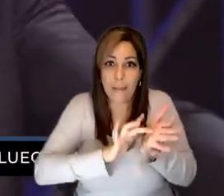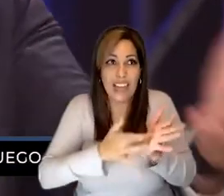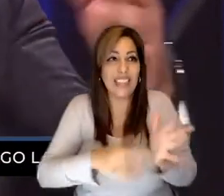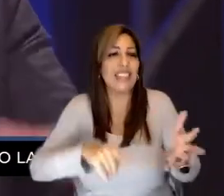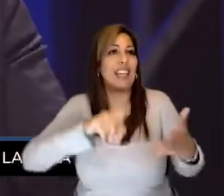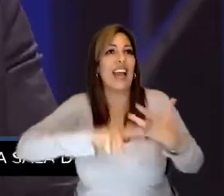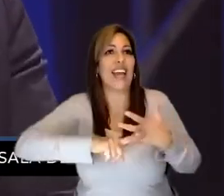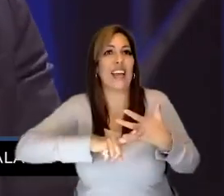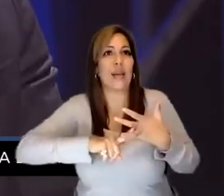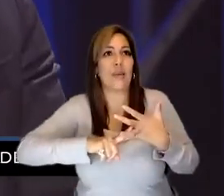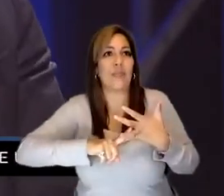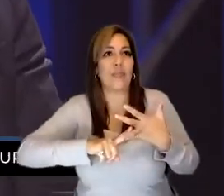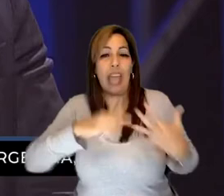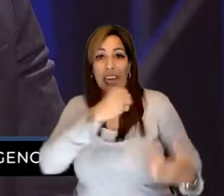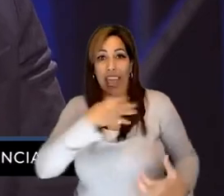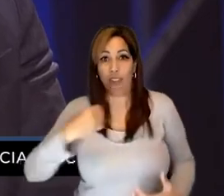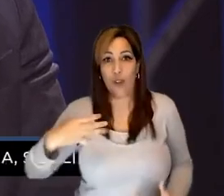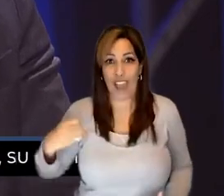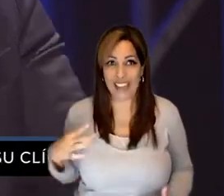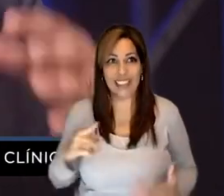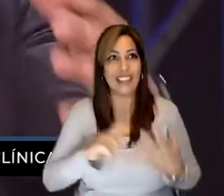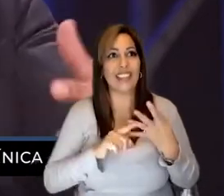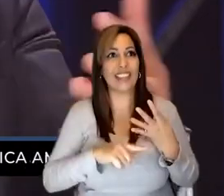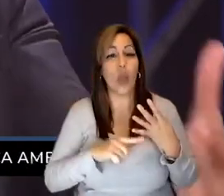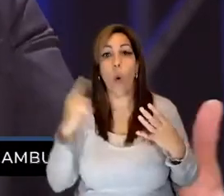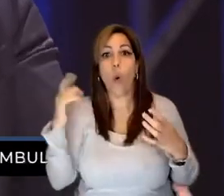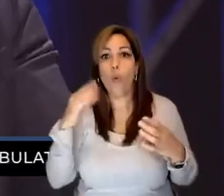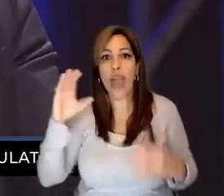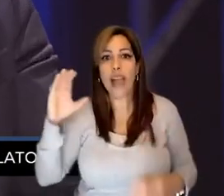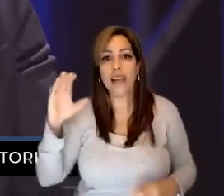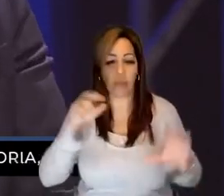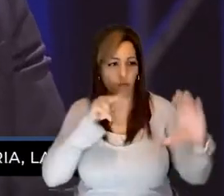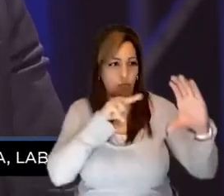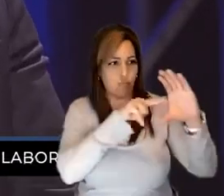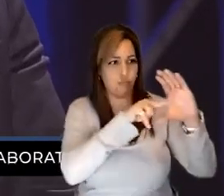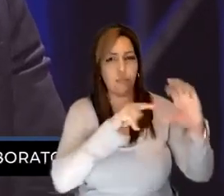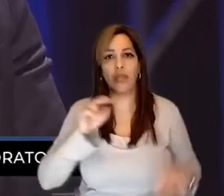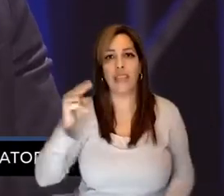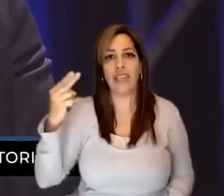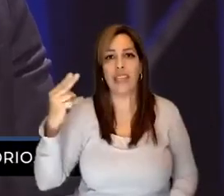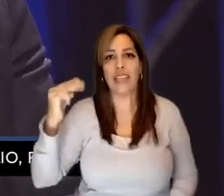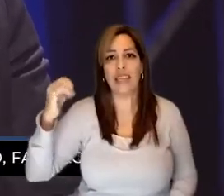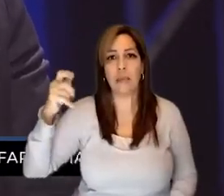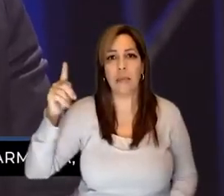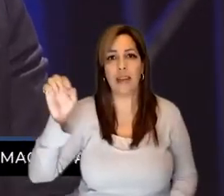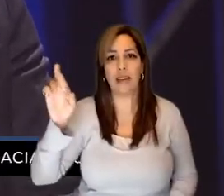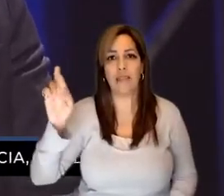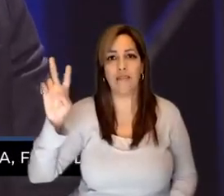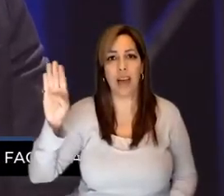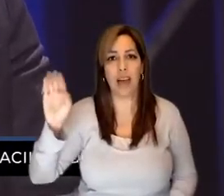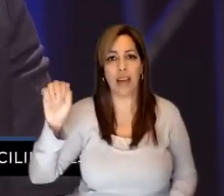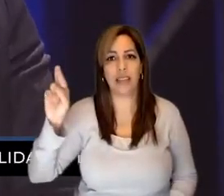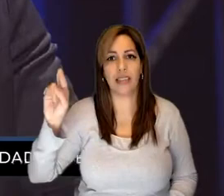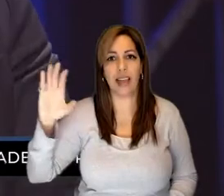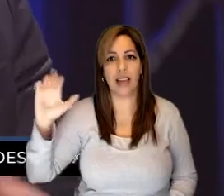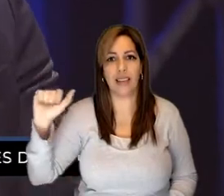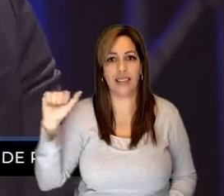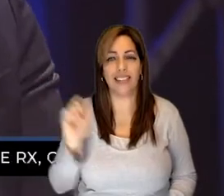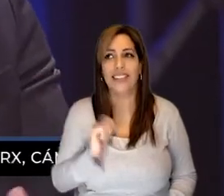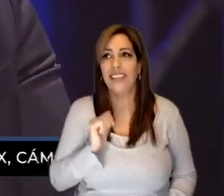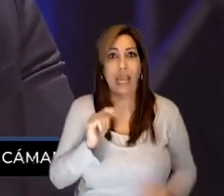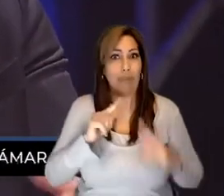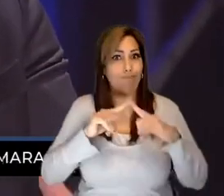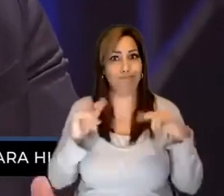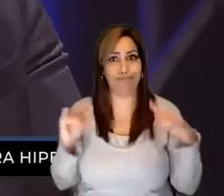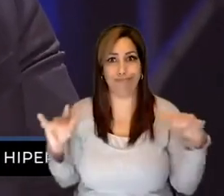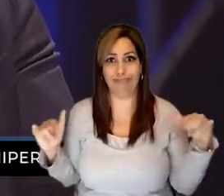cámara hiperbárica que el alcalde nos pidió que la tuvieran, que son cosas que no tenía antes la facilidad. Okay. Y eso va de la mano